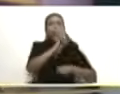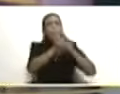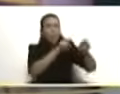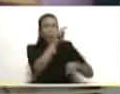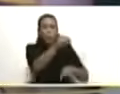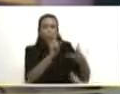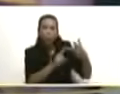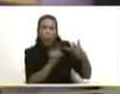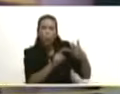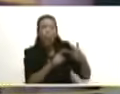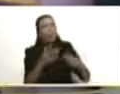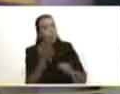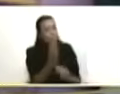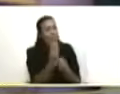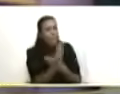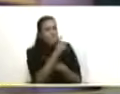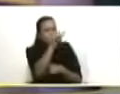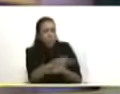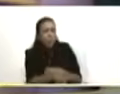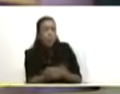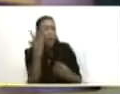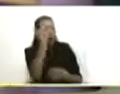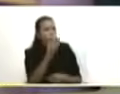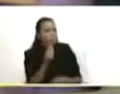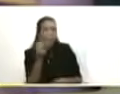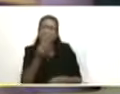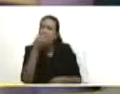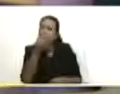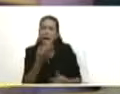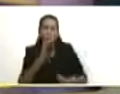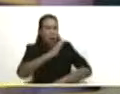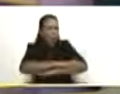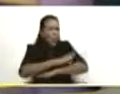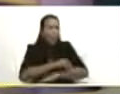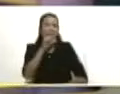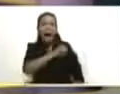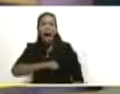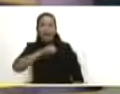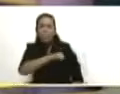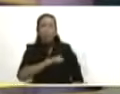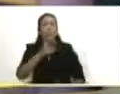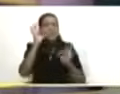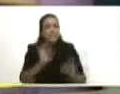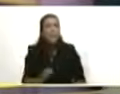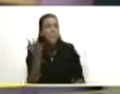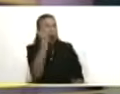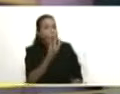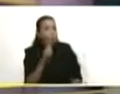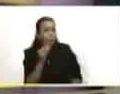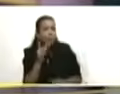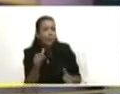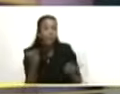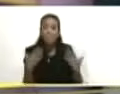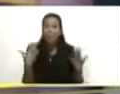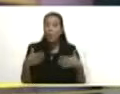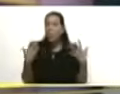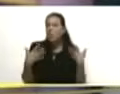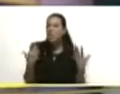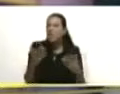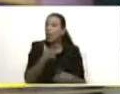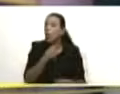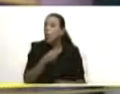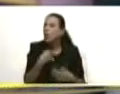que también es un eterno, bueno, joven siempre en su actitud, ¿en cuál de todos estos proyectos de Vamos a Divertirnos